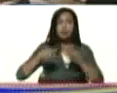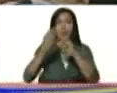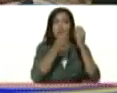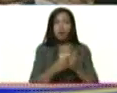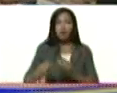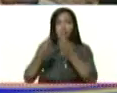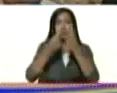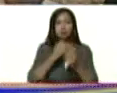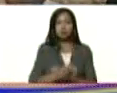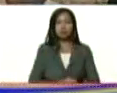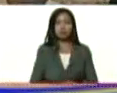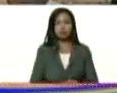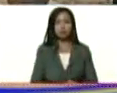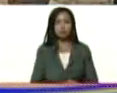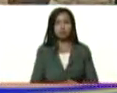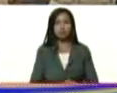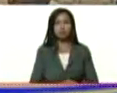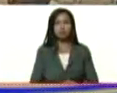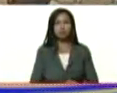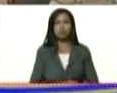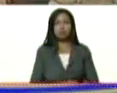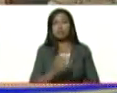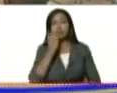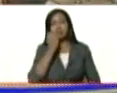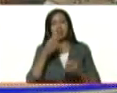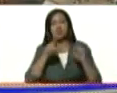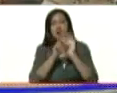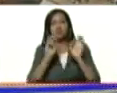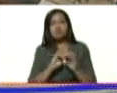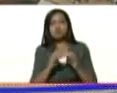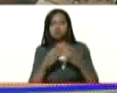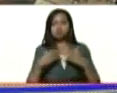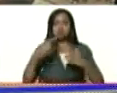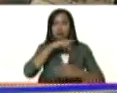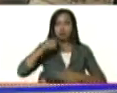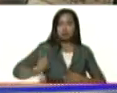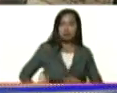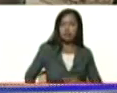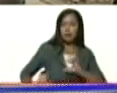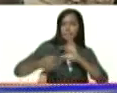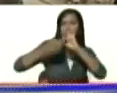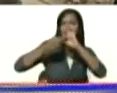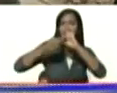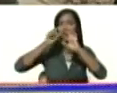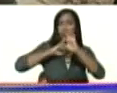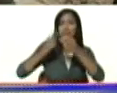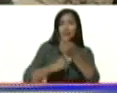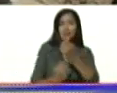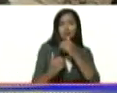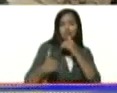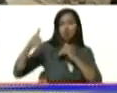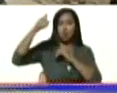económica. Al lado de la gran China, nuestra hermana mayor,